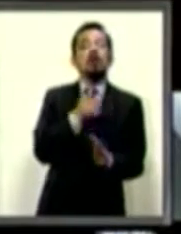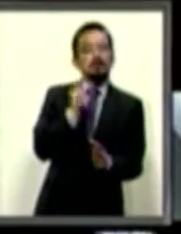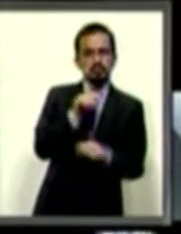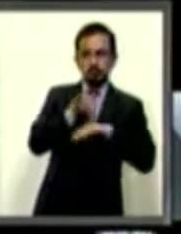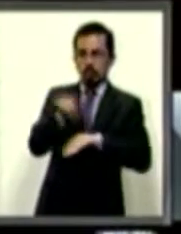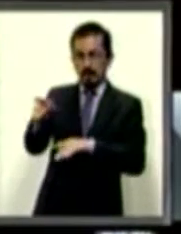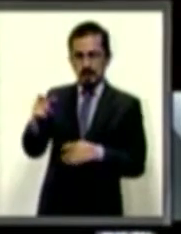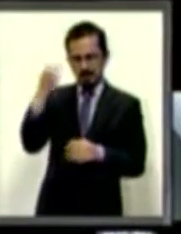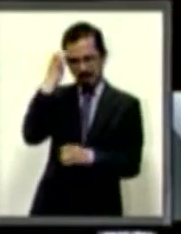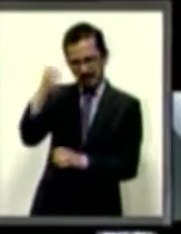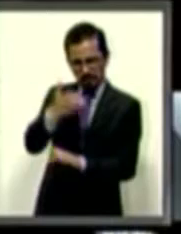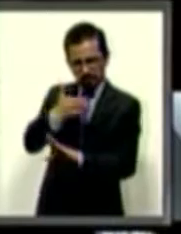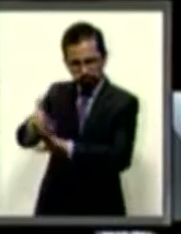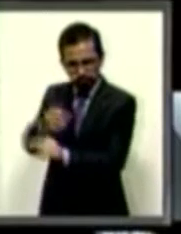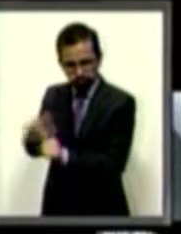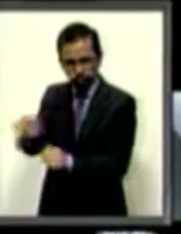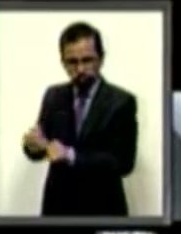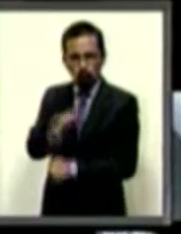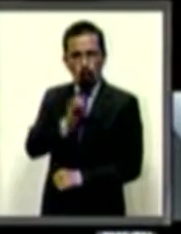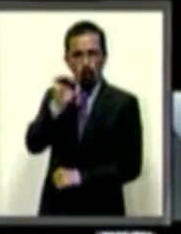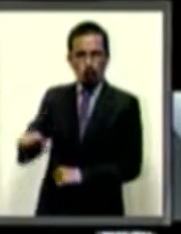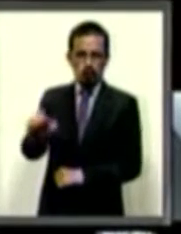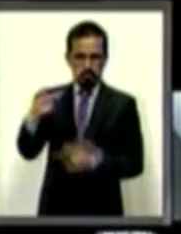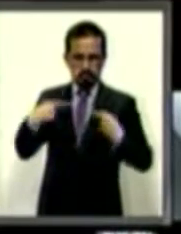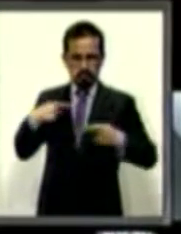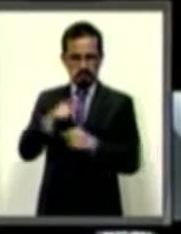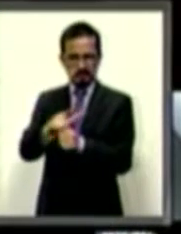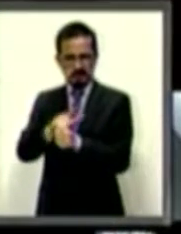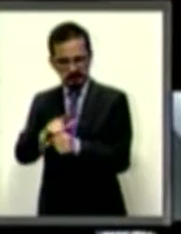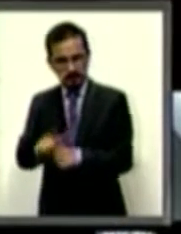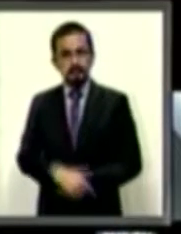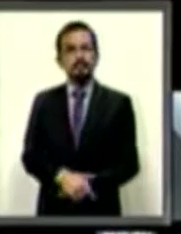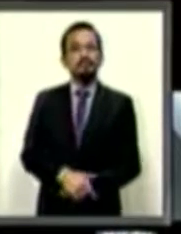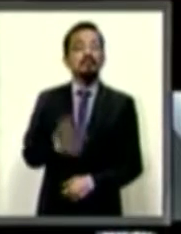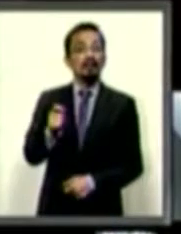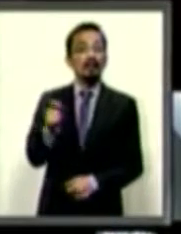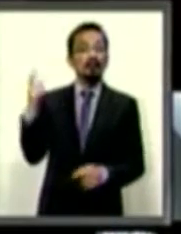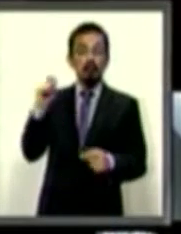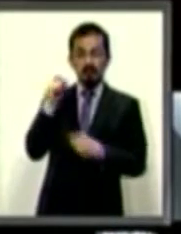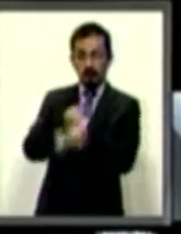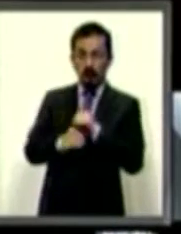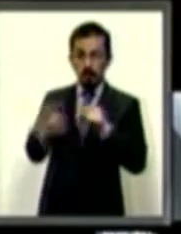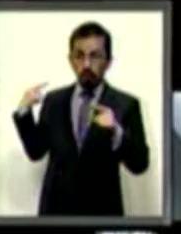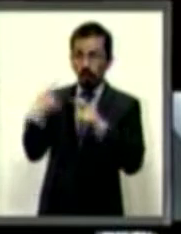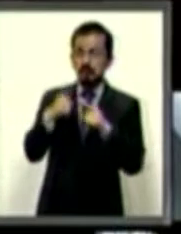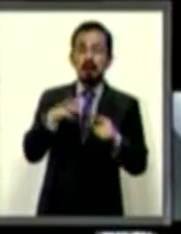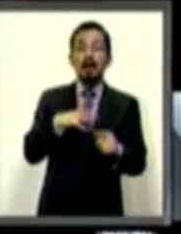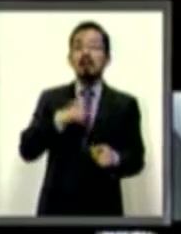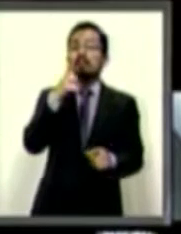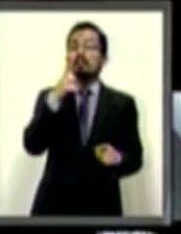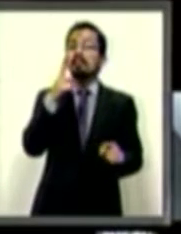por Homofobia revela que en los últimos 20 años se han registrado